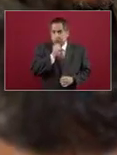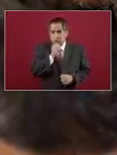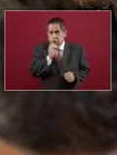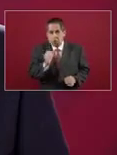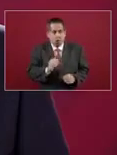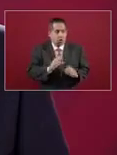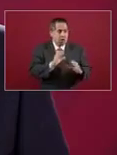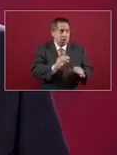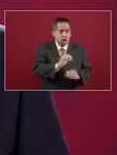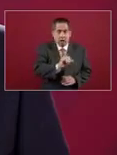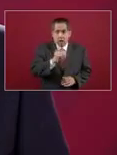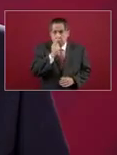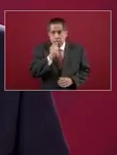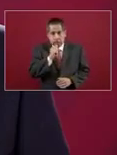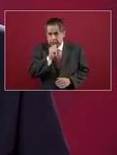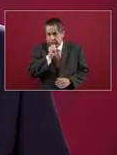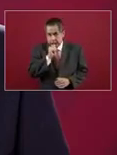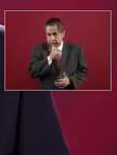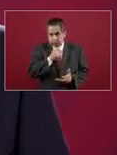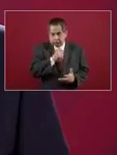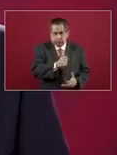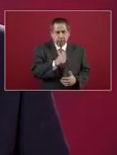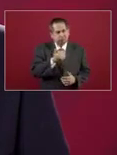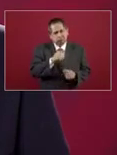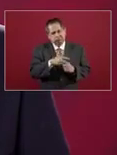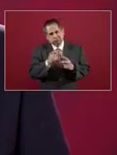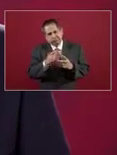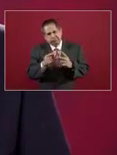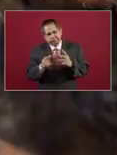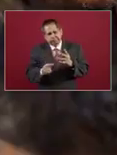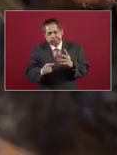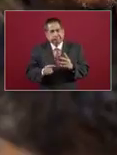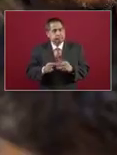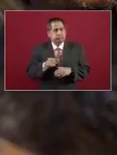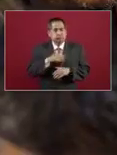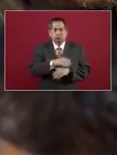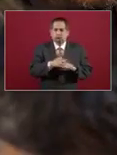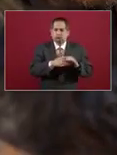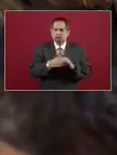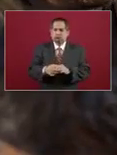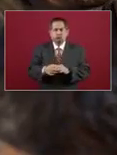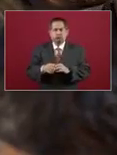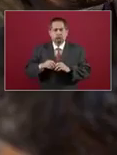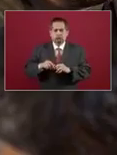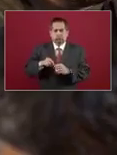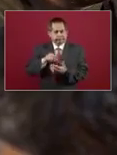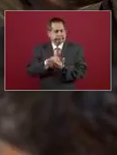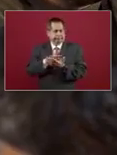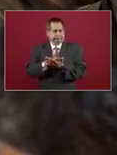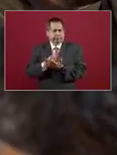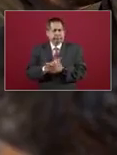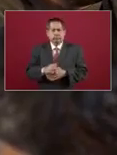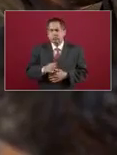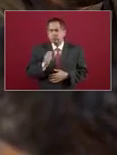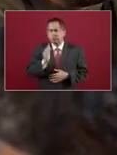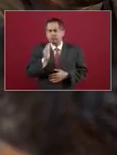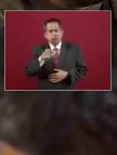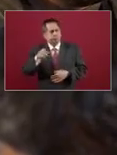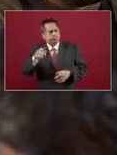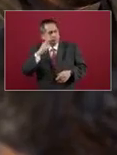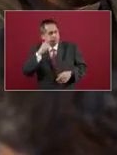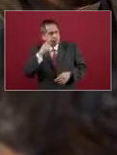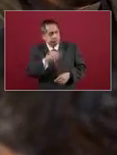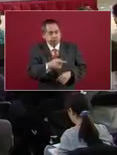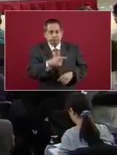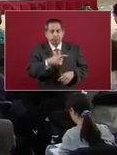policías en el caso de otros poderes que estaban relacionados con esta implementación. Si se han encontrado temas de